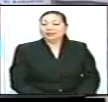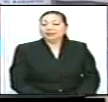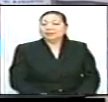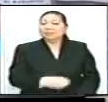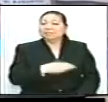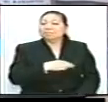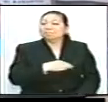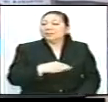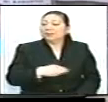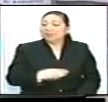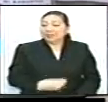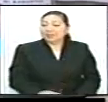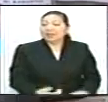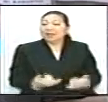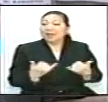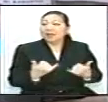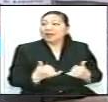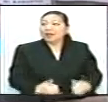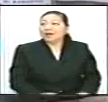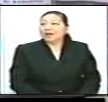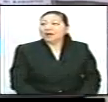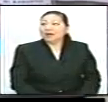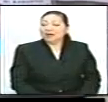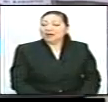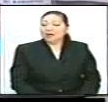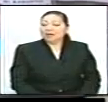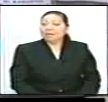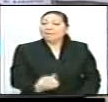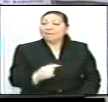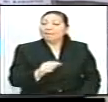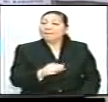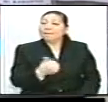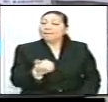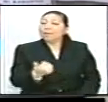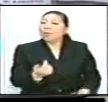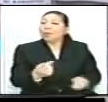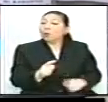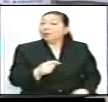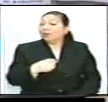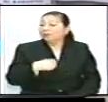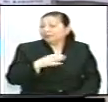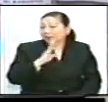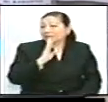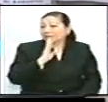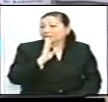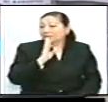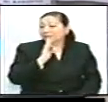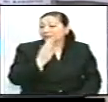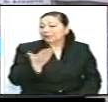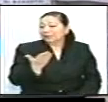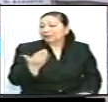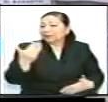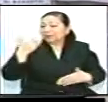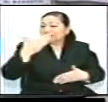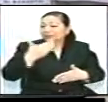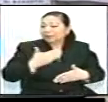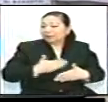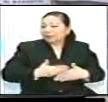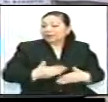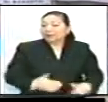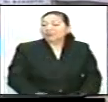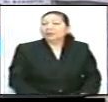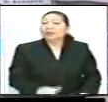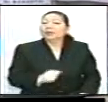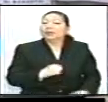señor ministro. Ahora, por otro lado, cuando se habla, hablábamos del obstruccionismo,